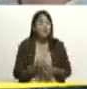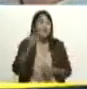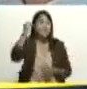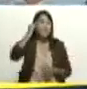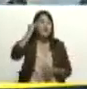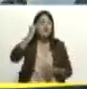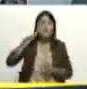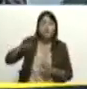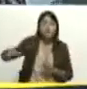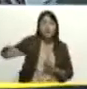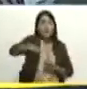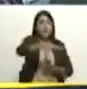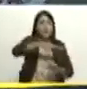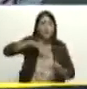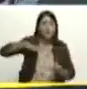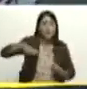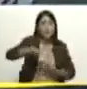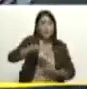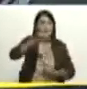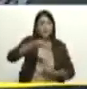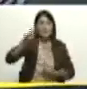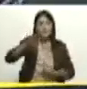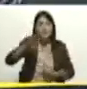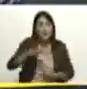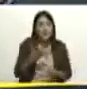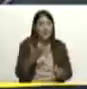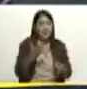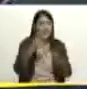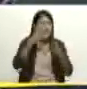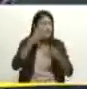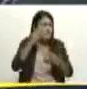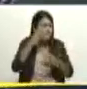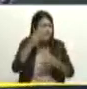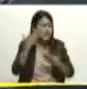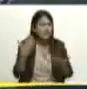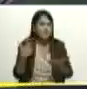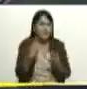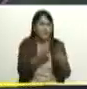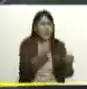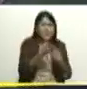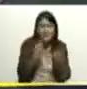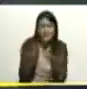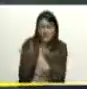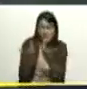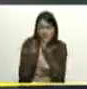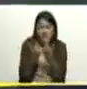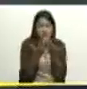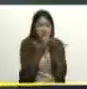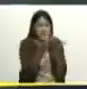pensamiento colectivo, a la experiencia, en base al método del diálogo,